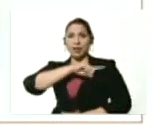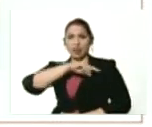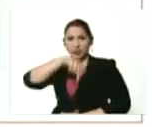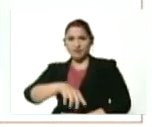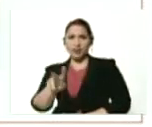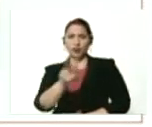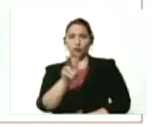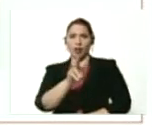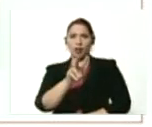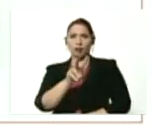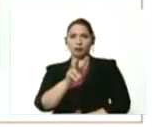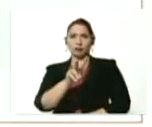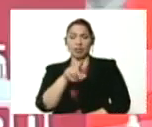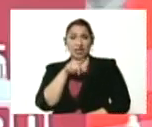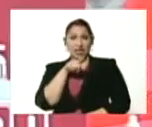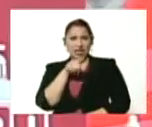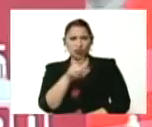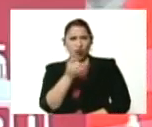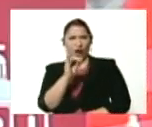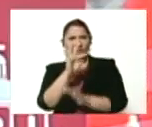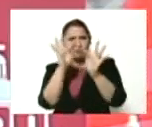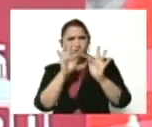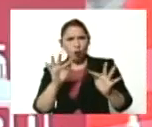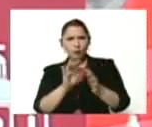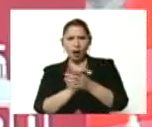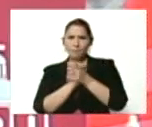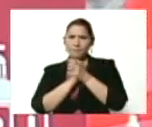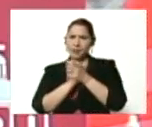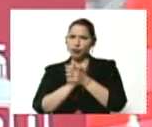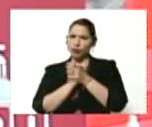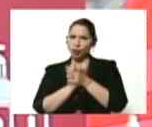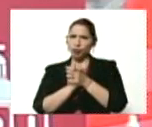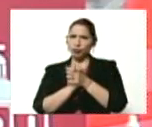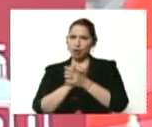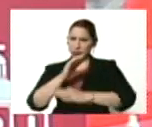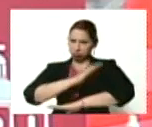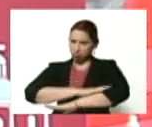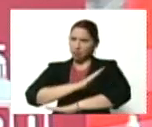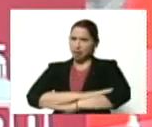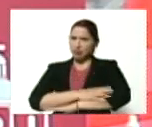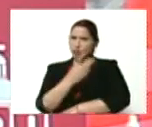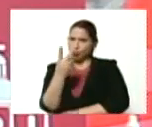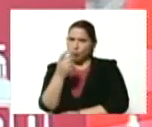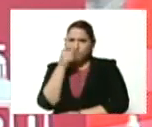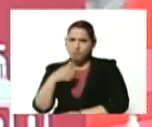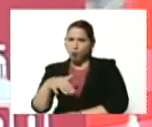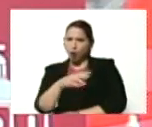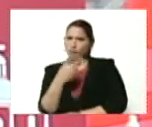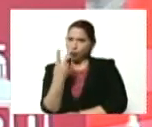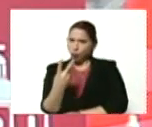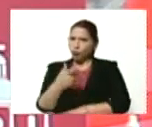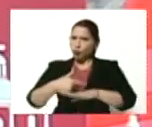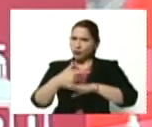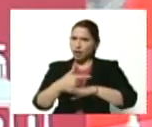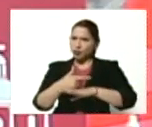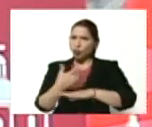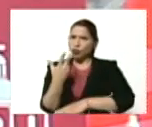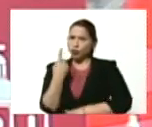Eso es una manera amistosa de tratarse entre dos gobiernos, entre dos pueblos, entre dos sedes